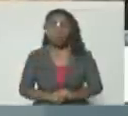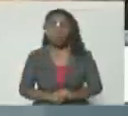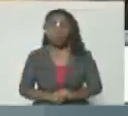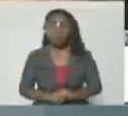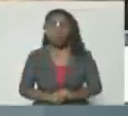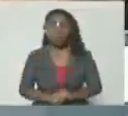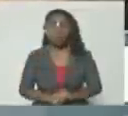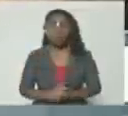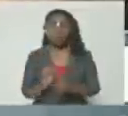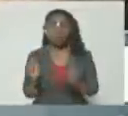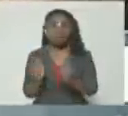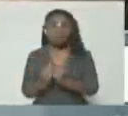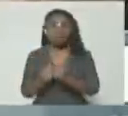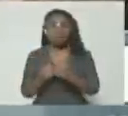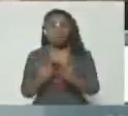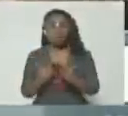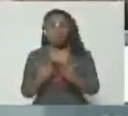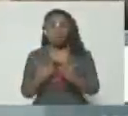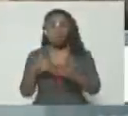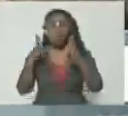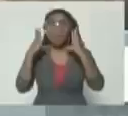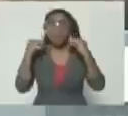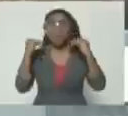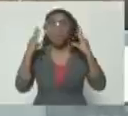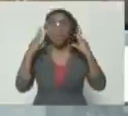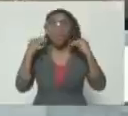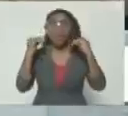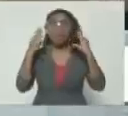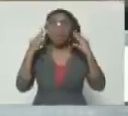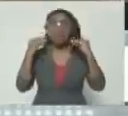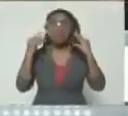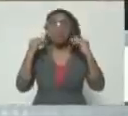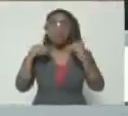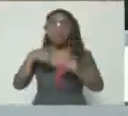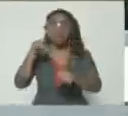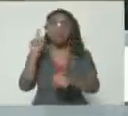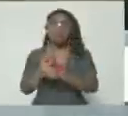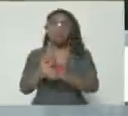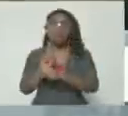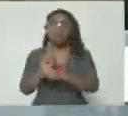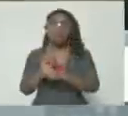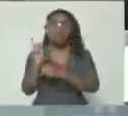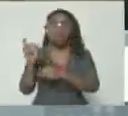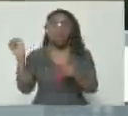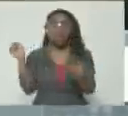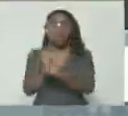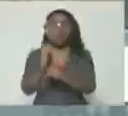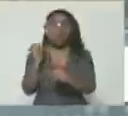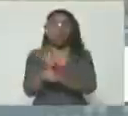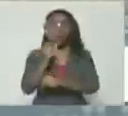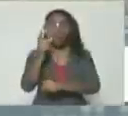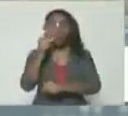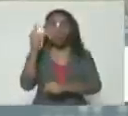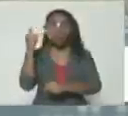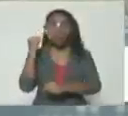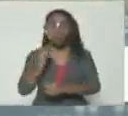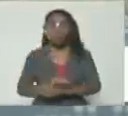con la experiencia única de las trabajadoras y los